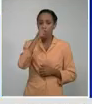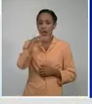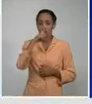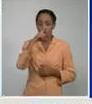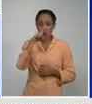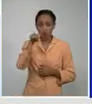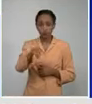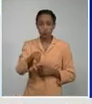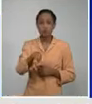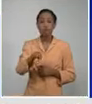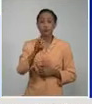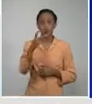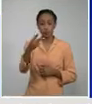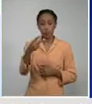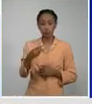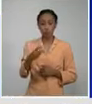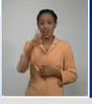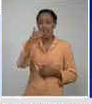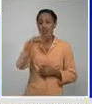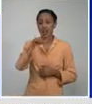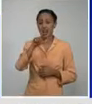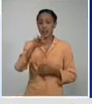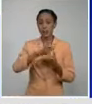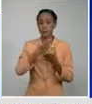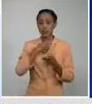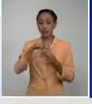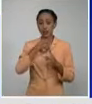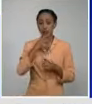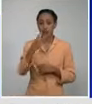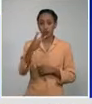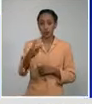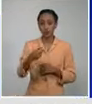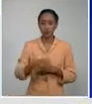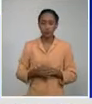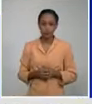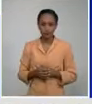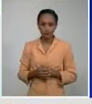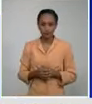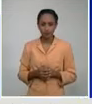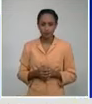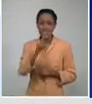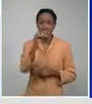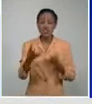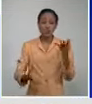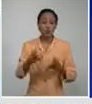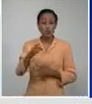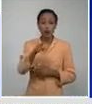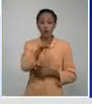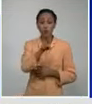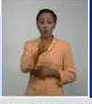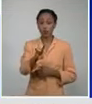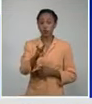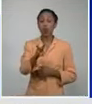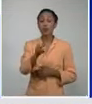Martí con 1 cada uno. Cienfuegos incrementa en 12 los casos confirmados, 27